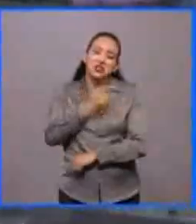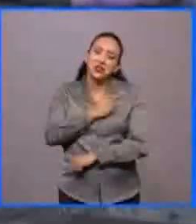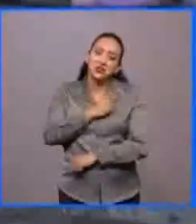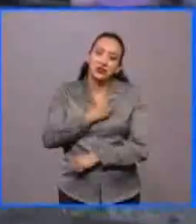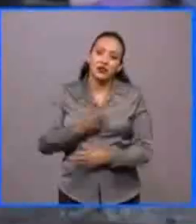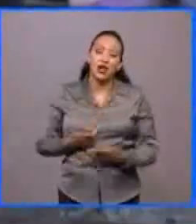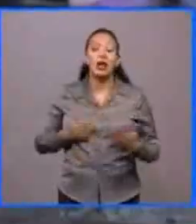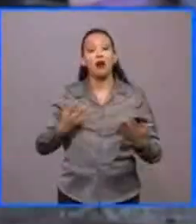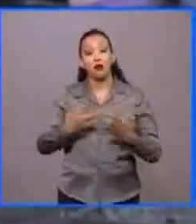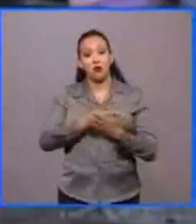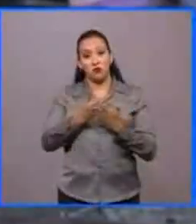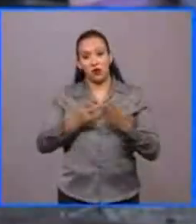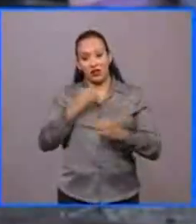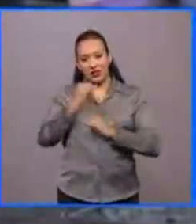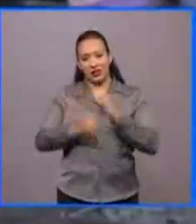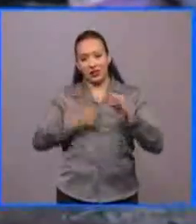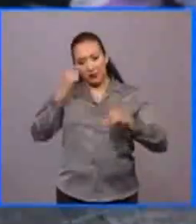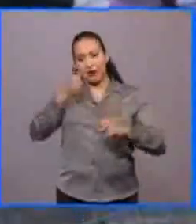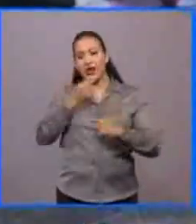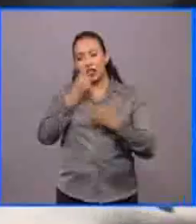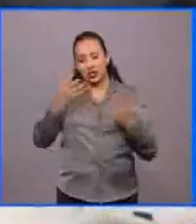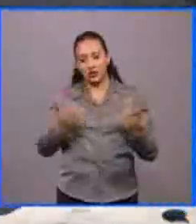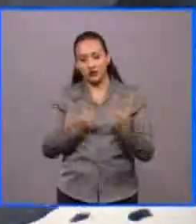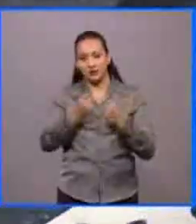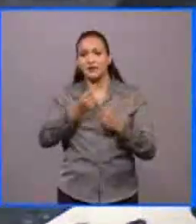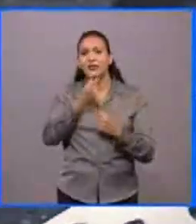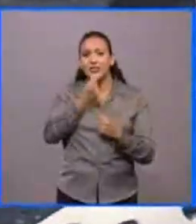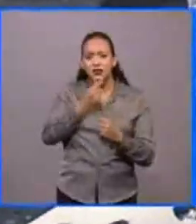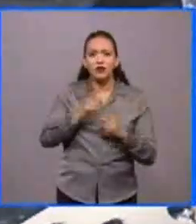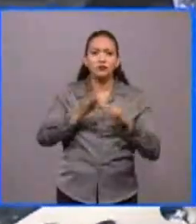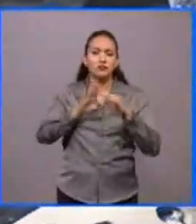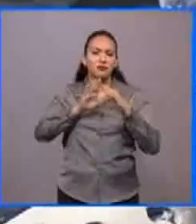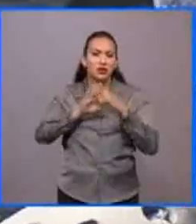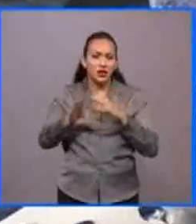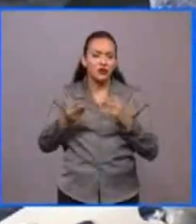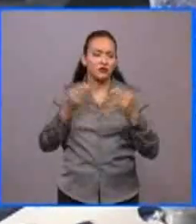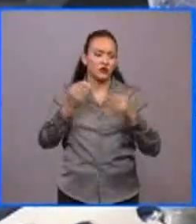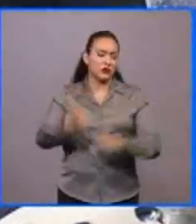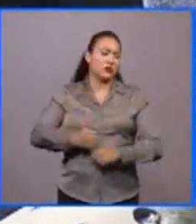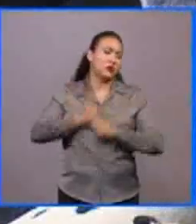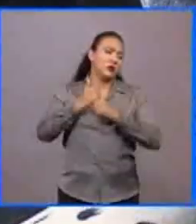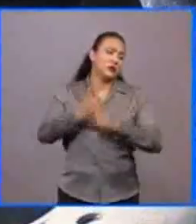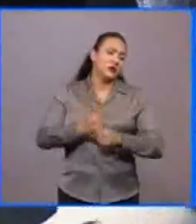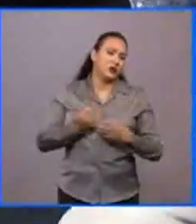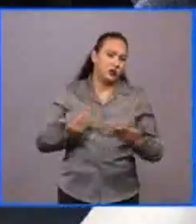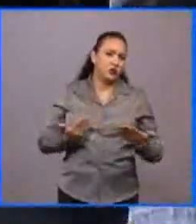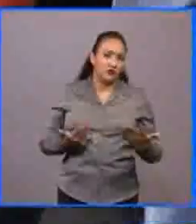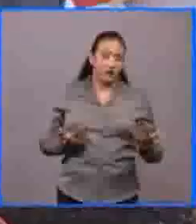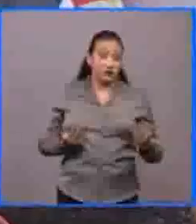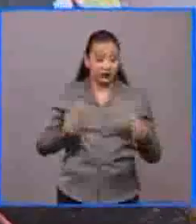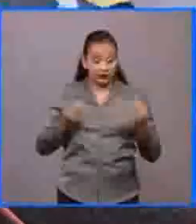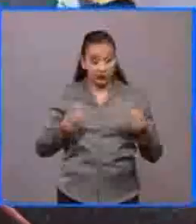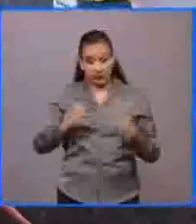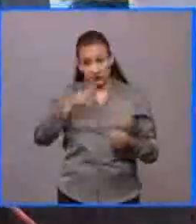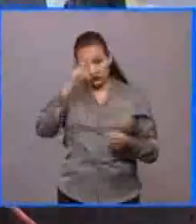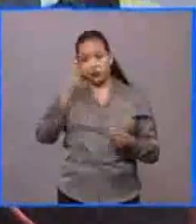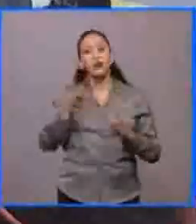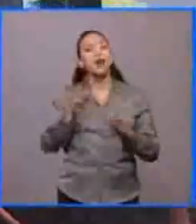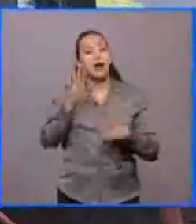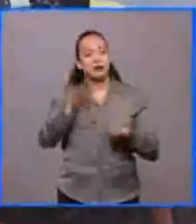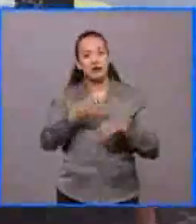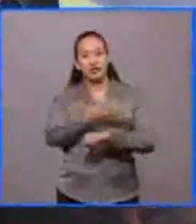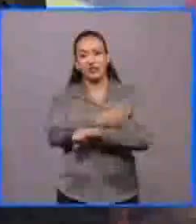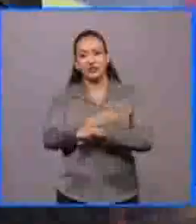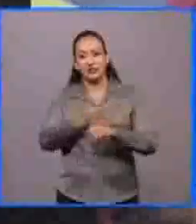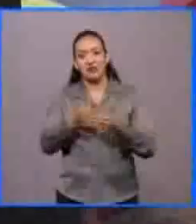Plan International y Save the Children, niñas y niños migrantes enfrentan niveles alarmantes de violencia, separación familiar